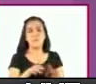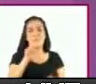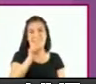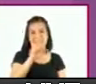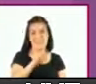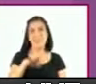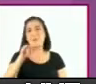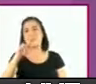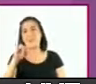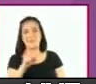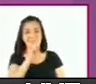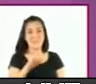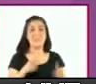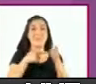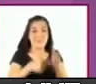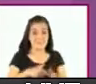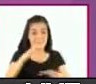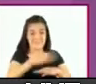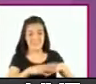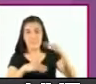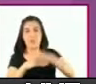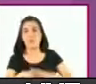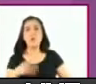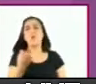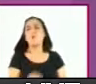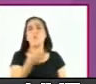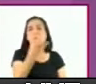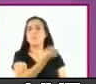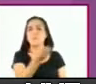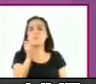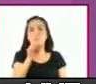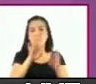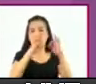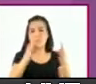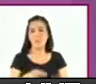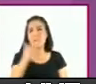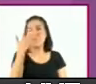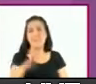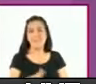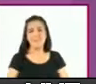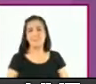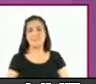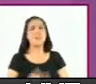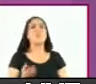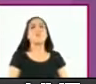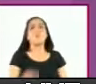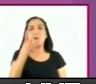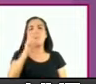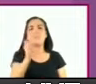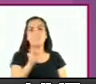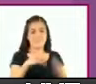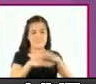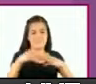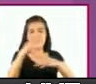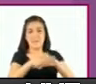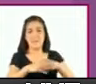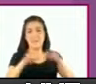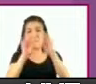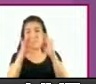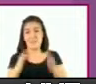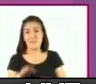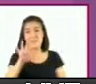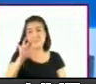colocando bloques con el mismo patrón, ¿cuántos bloques tendrá la figura número 10? ¿Y cuántos bloques tendrá la figura